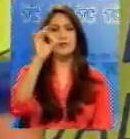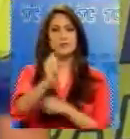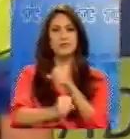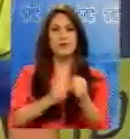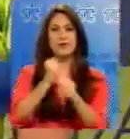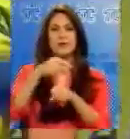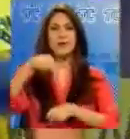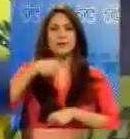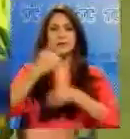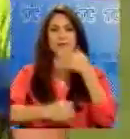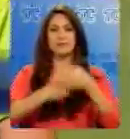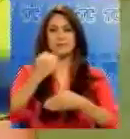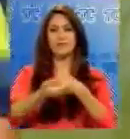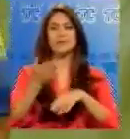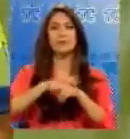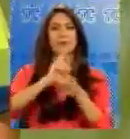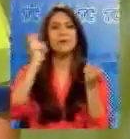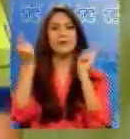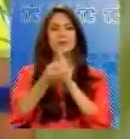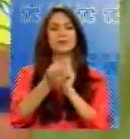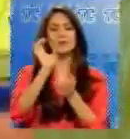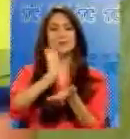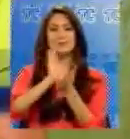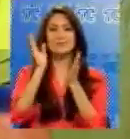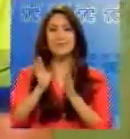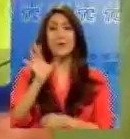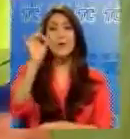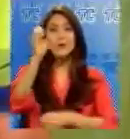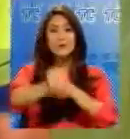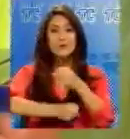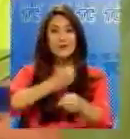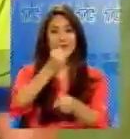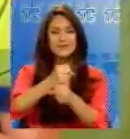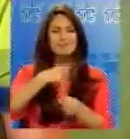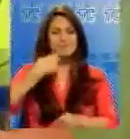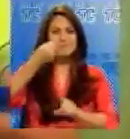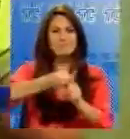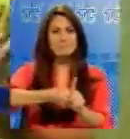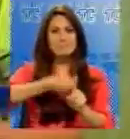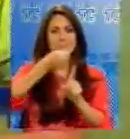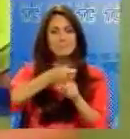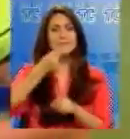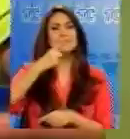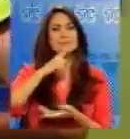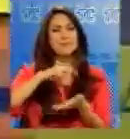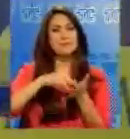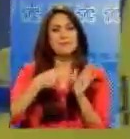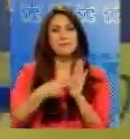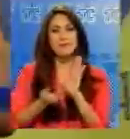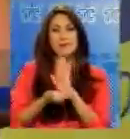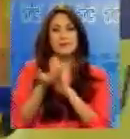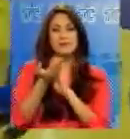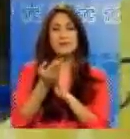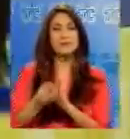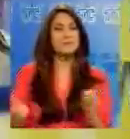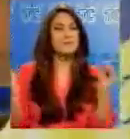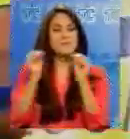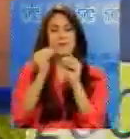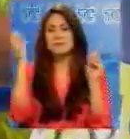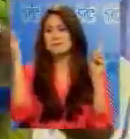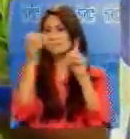de este proceso de la Revolución ciudadana 8 años compañeros en donde tenemos y podemos enumerar logros